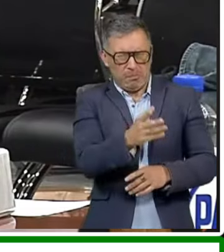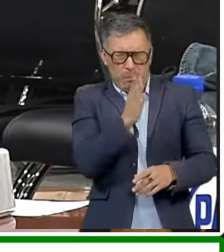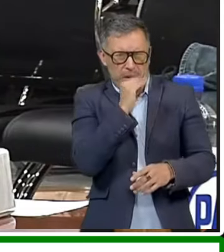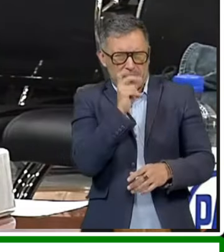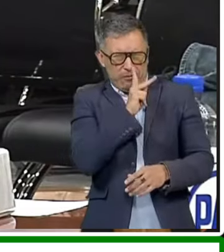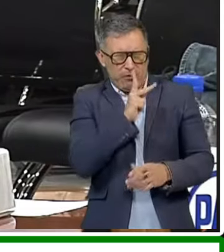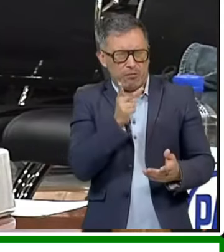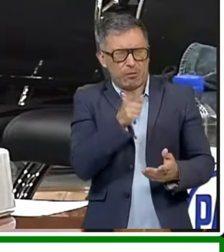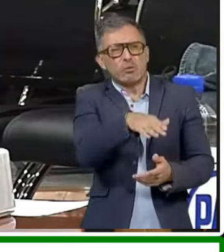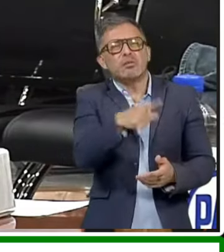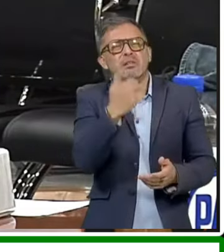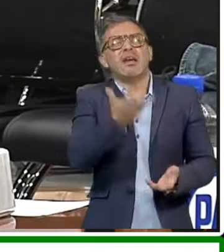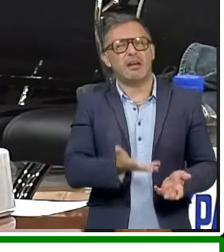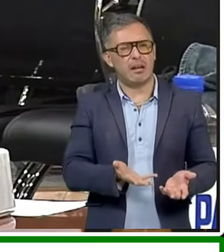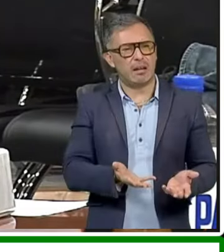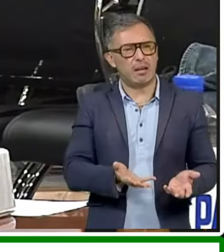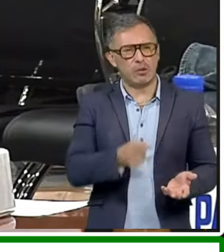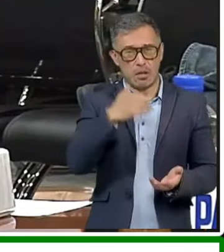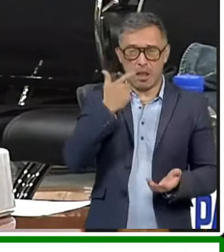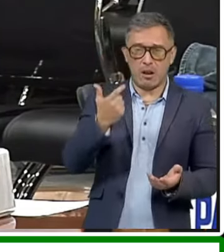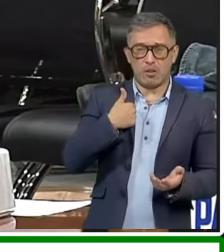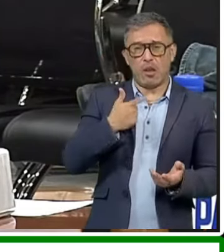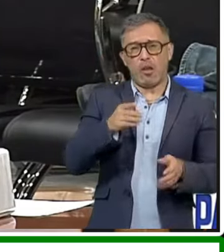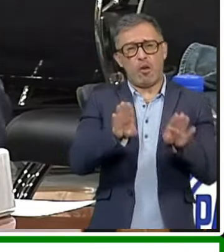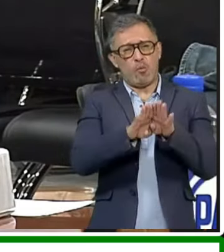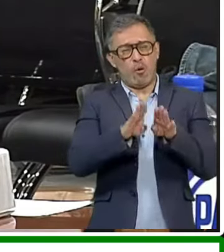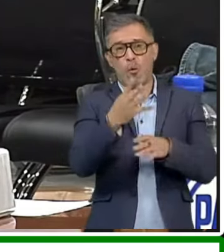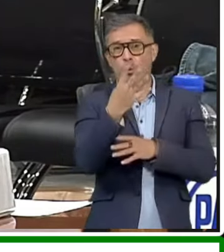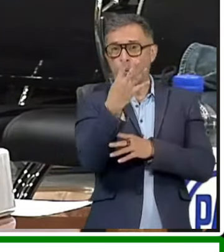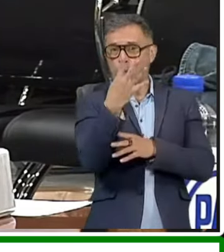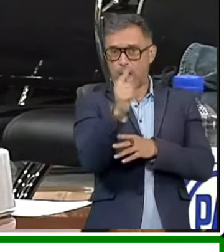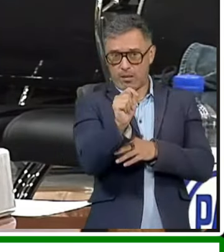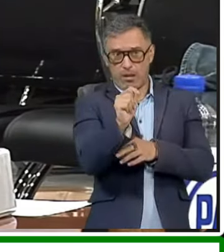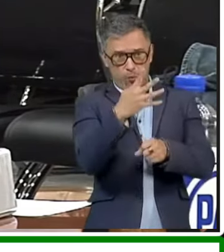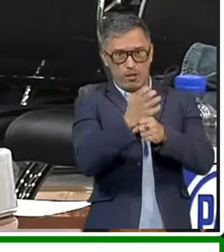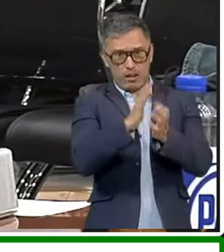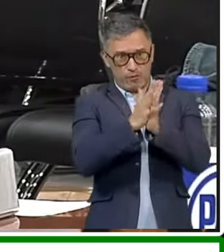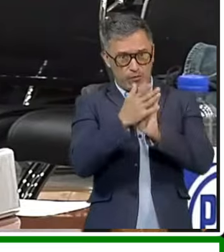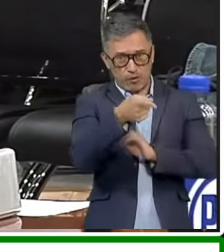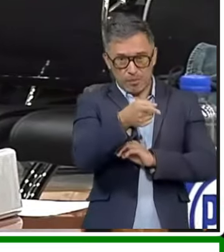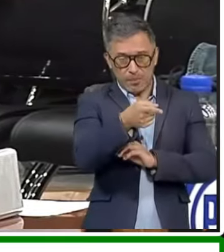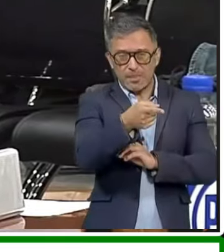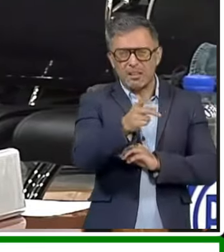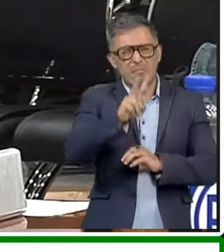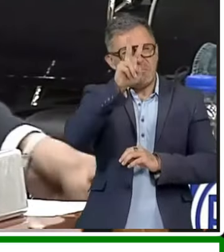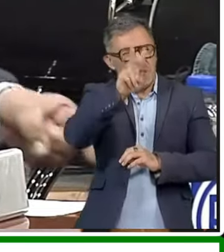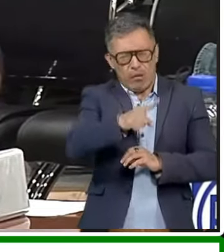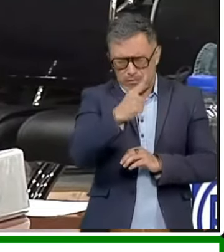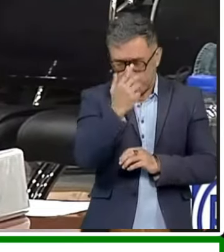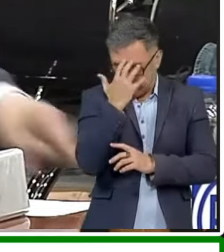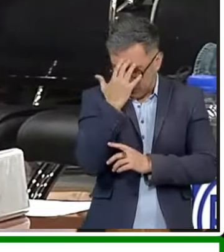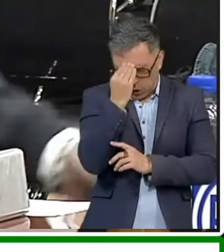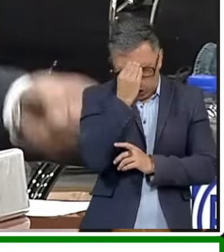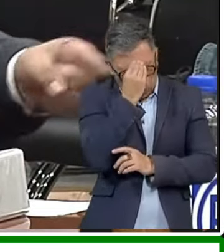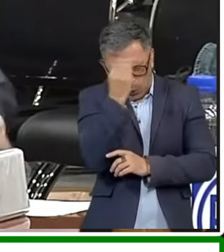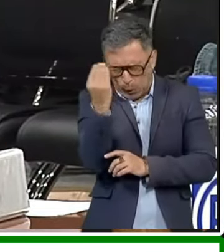quiere? Llevársela a Ortiz Pinchetti, que es de la cuarta transformación, y en un desfiguro terrible porque